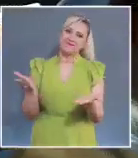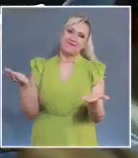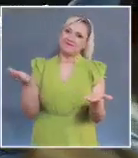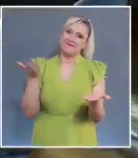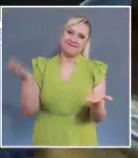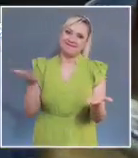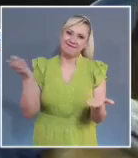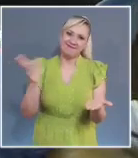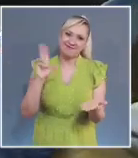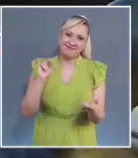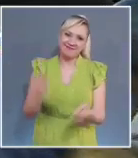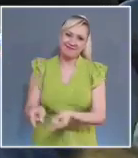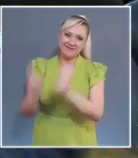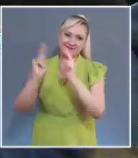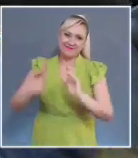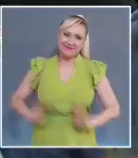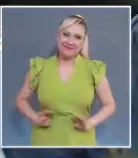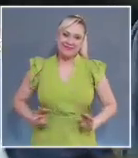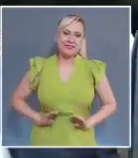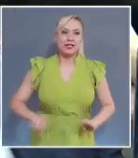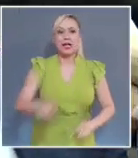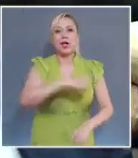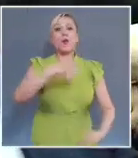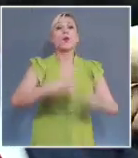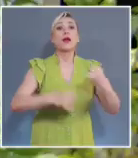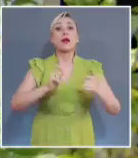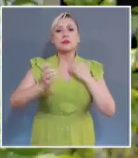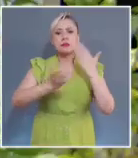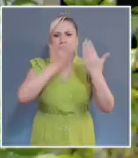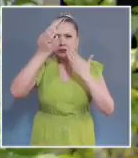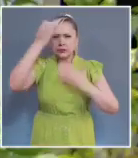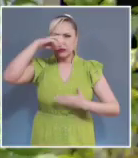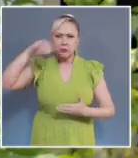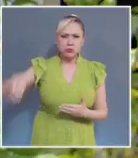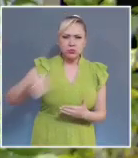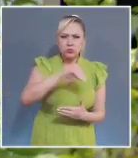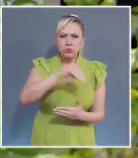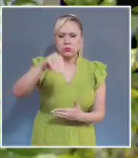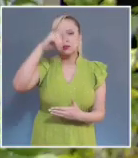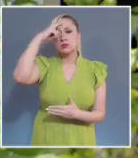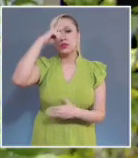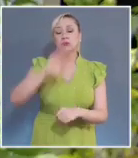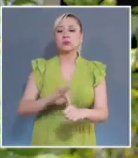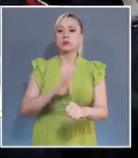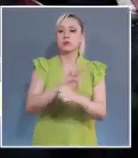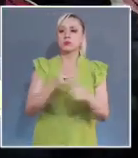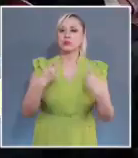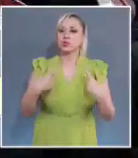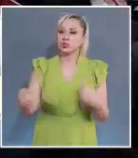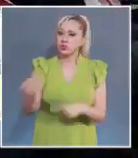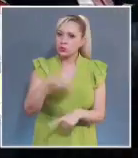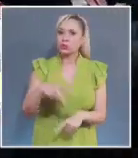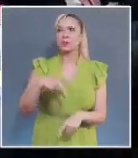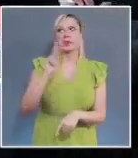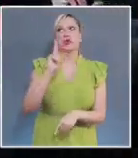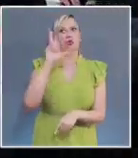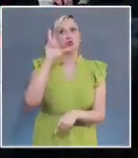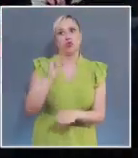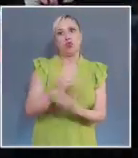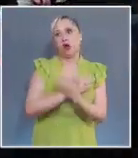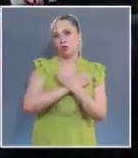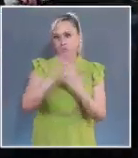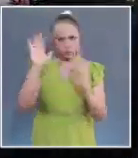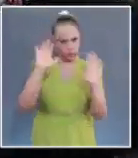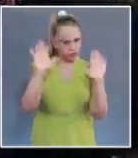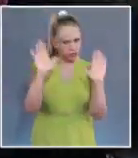relacionadas con los derechos sociales a fin de no caer en excesos que hagan difícil su cumplimiento para el canal del poder judicial